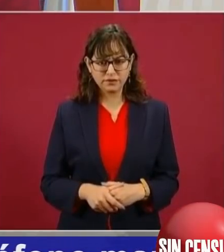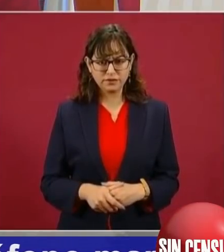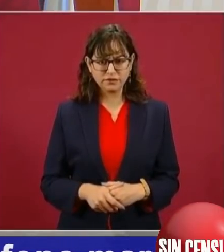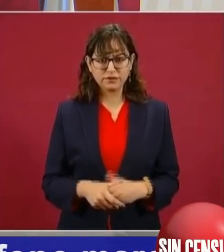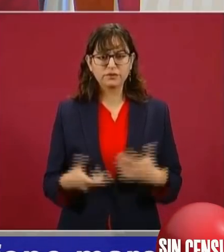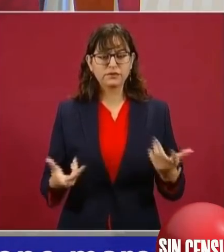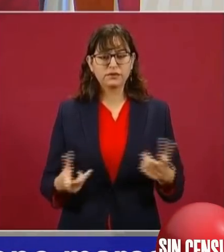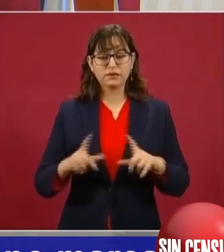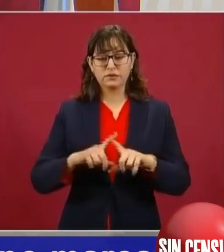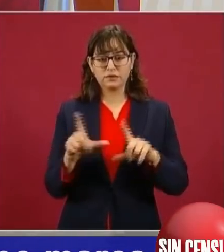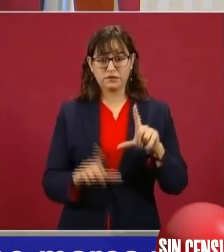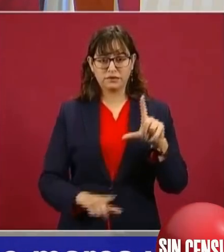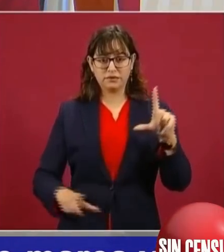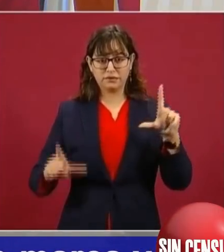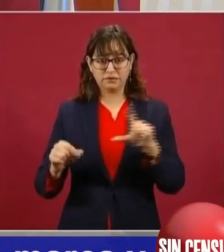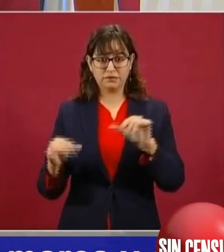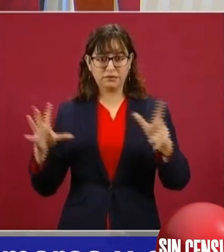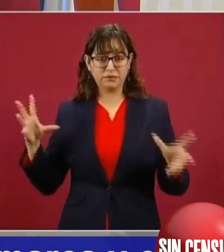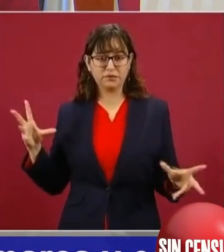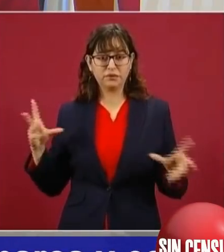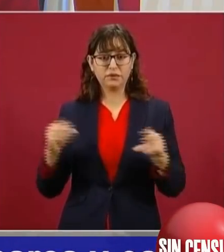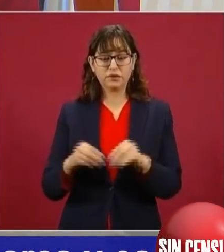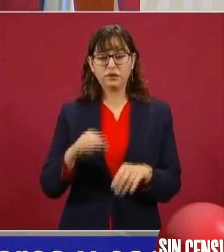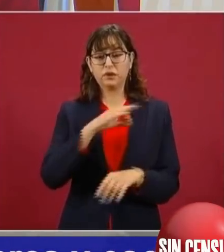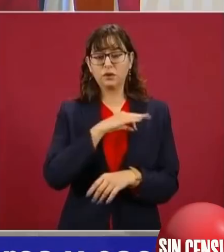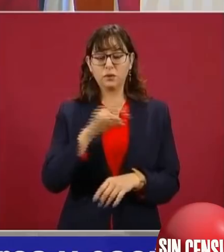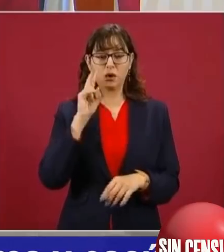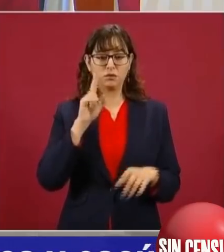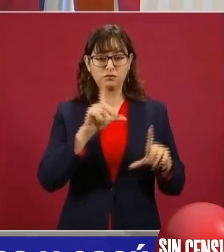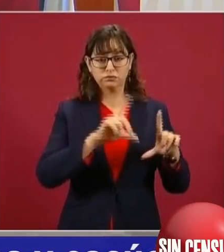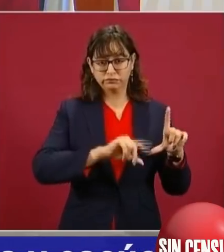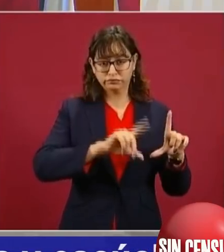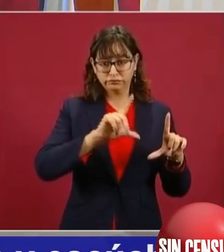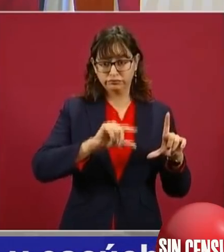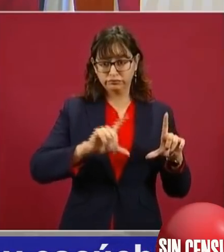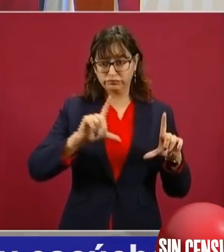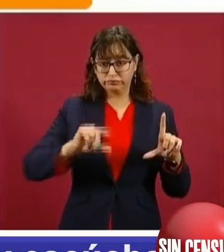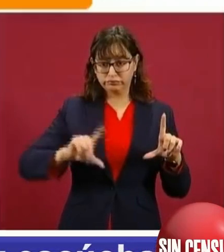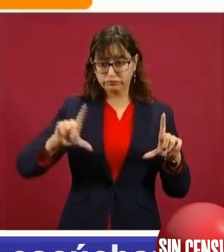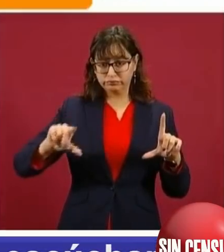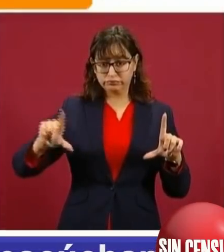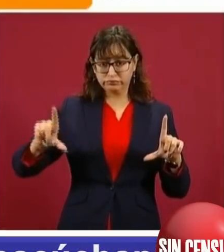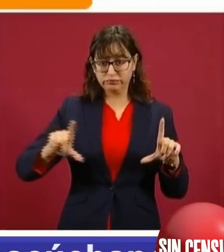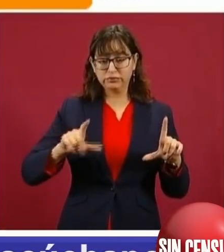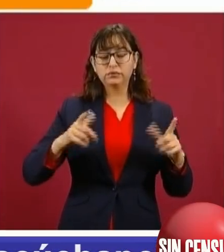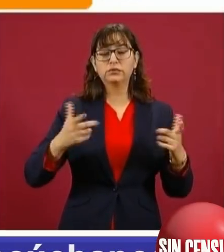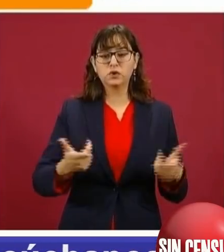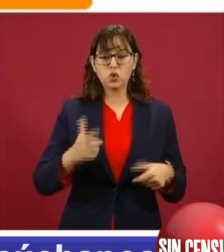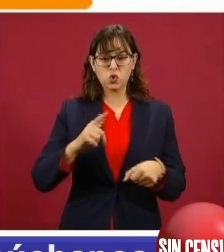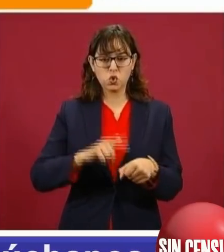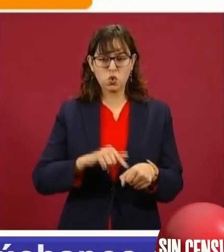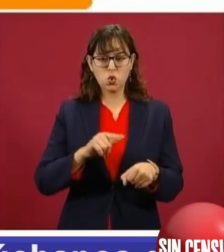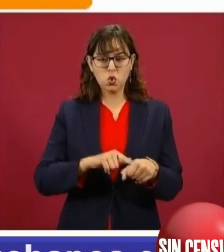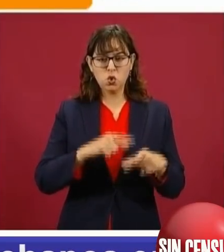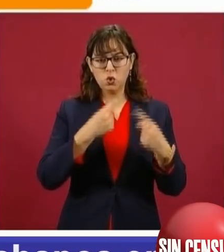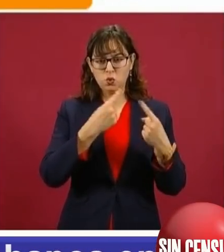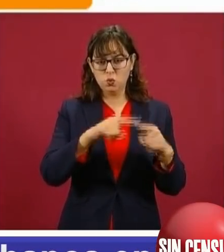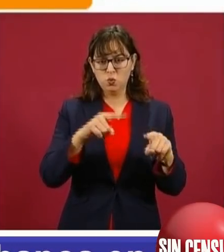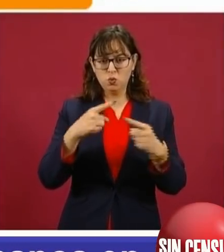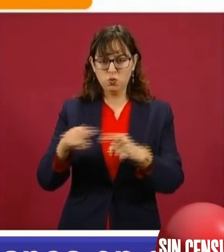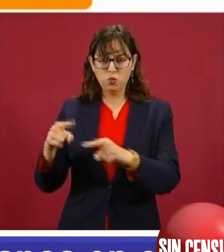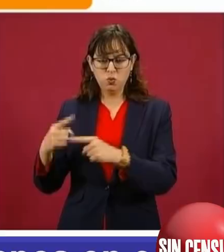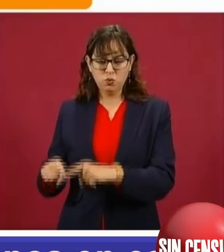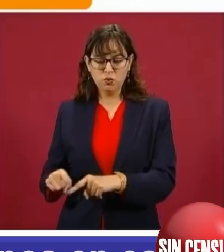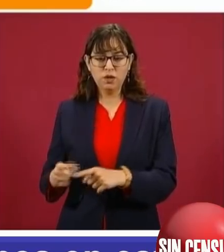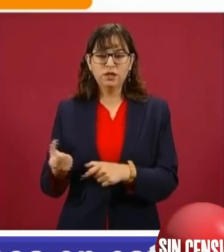situación nacional, vemos en estas líneas, en estas barras o columnas, que son las líneas de colores, que en cada